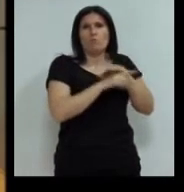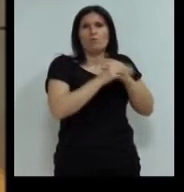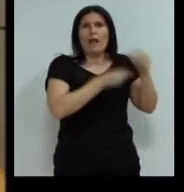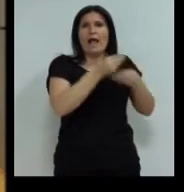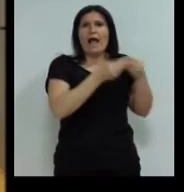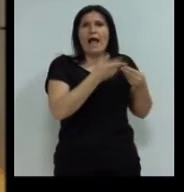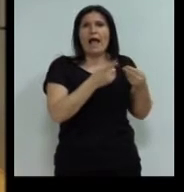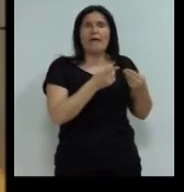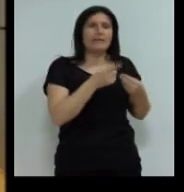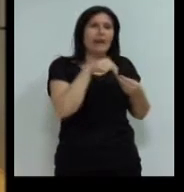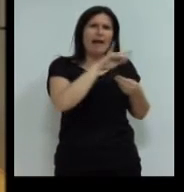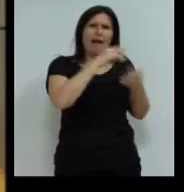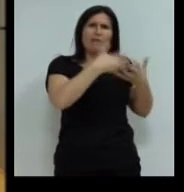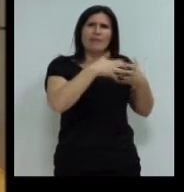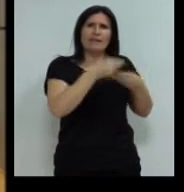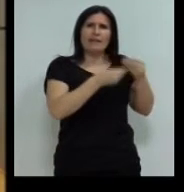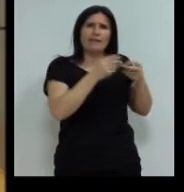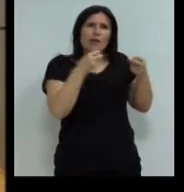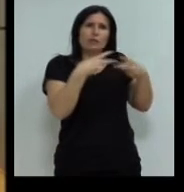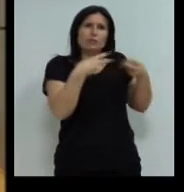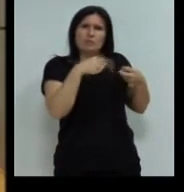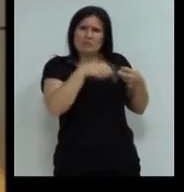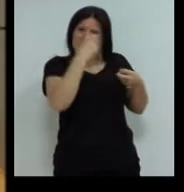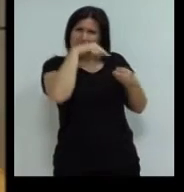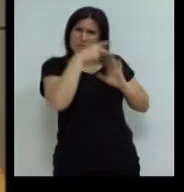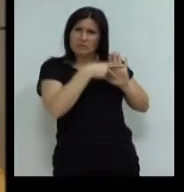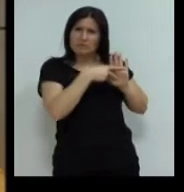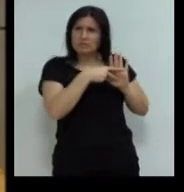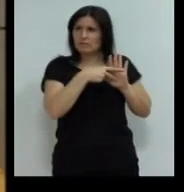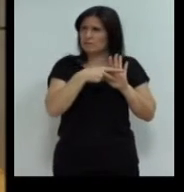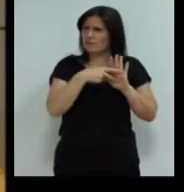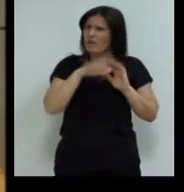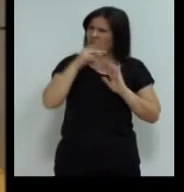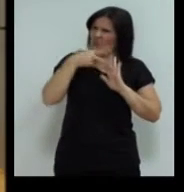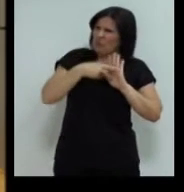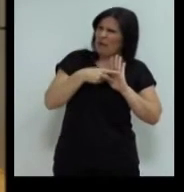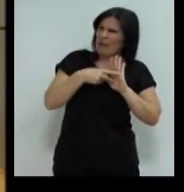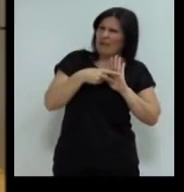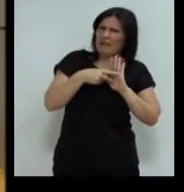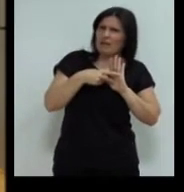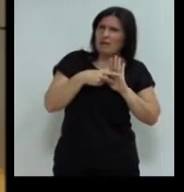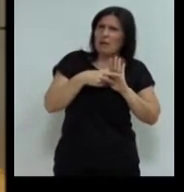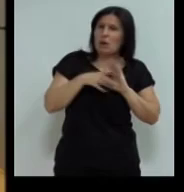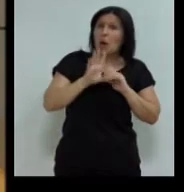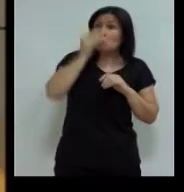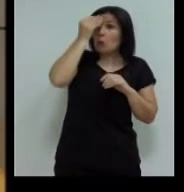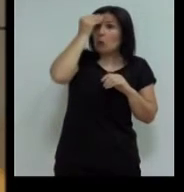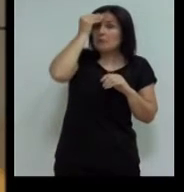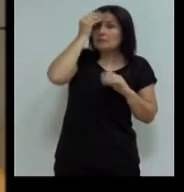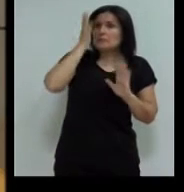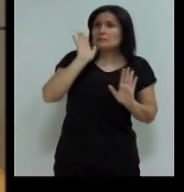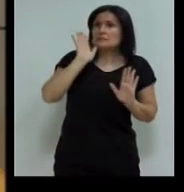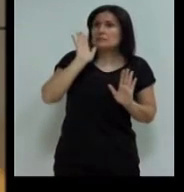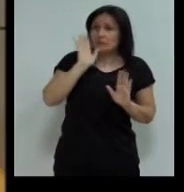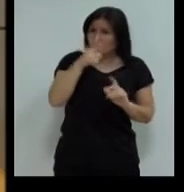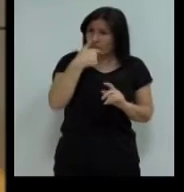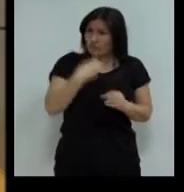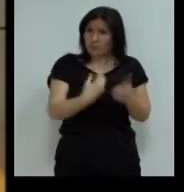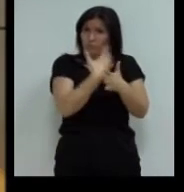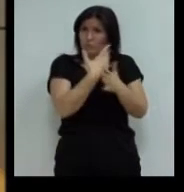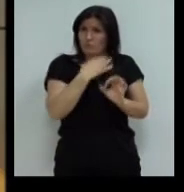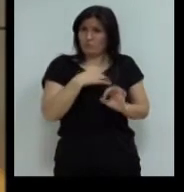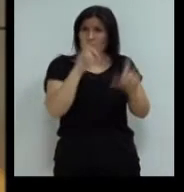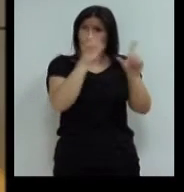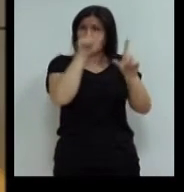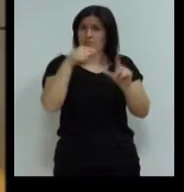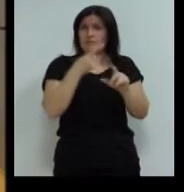digo, bueno, pero este hombre sabe la norma. Ah, pero hay una norma. Oh, pero si esto yo creía, esto dicho por gente de televisión y productora, yo